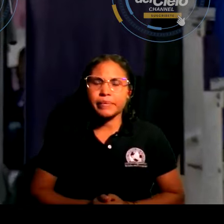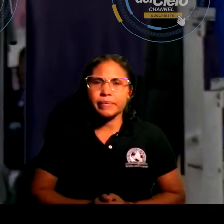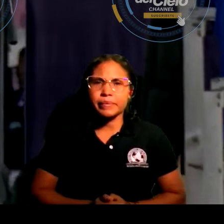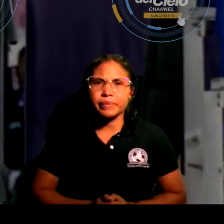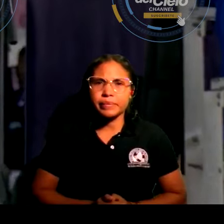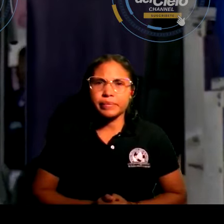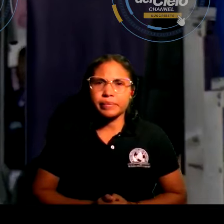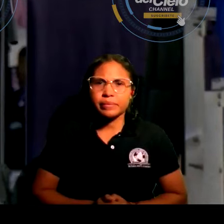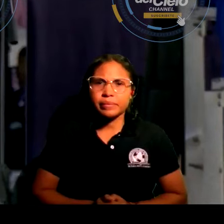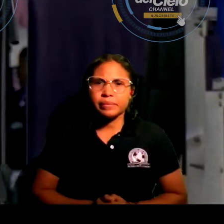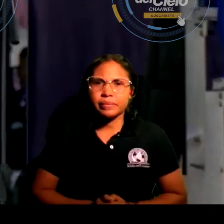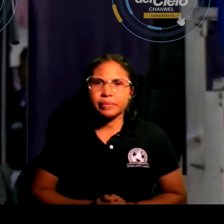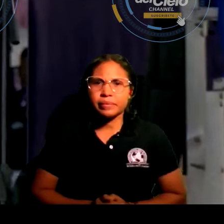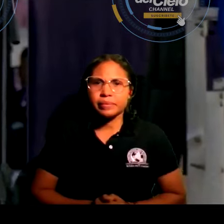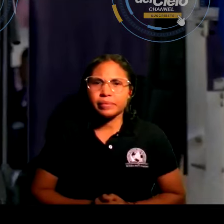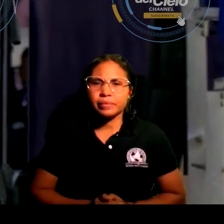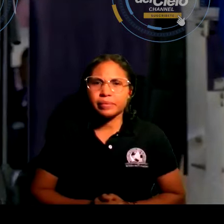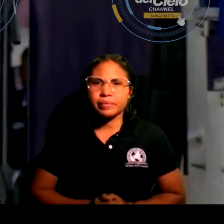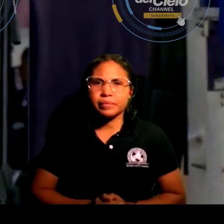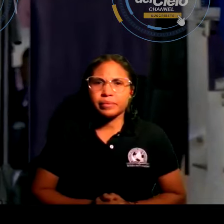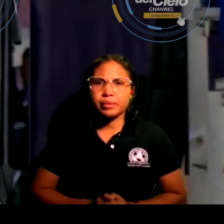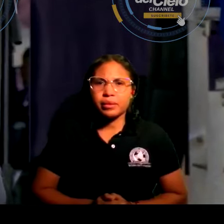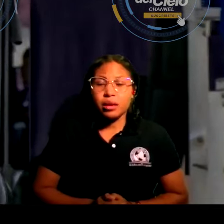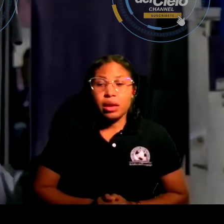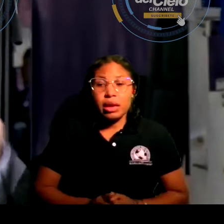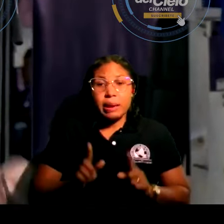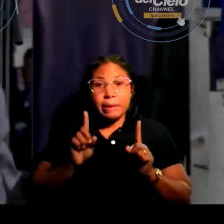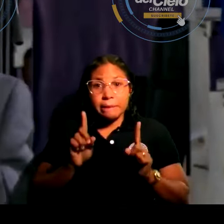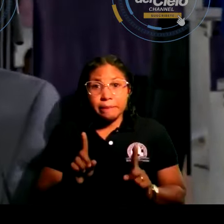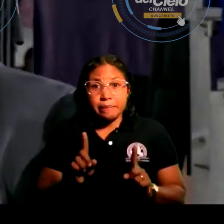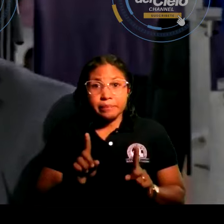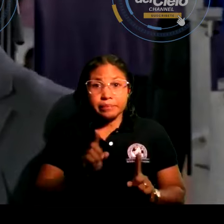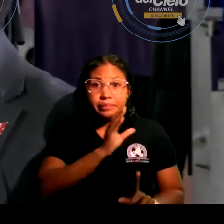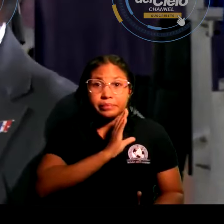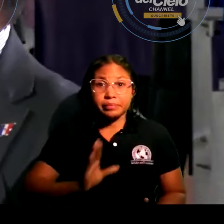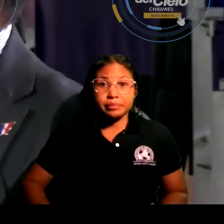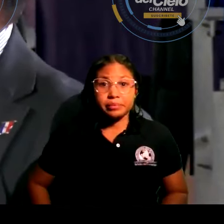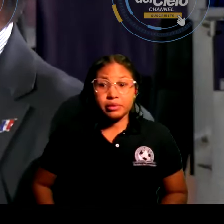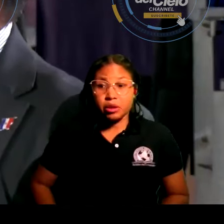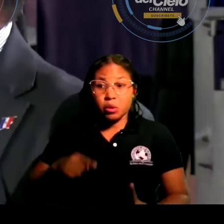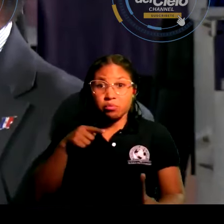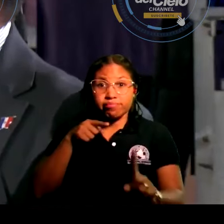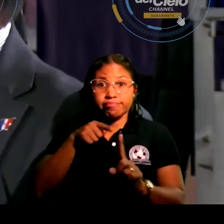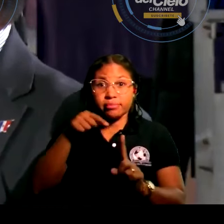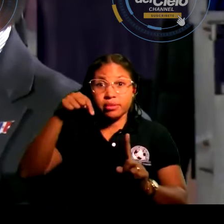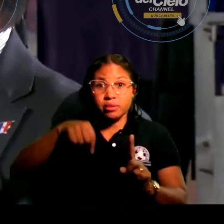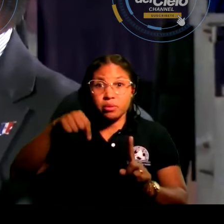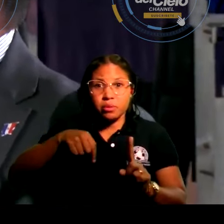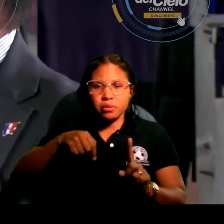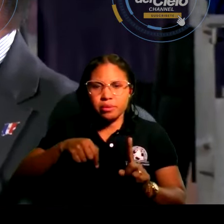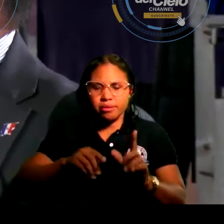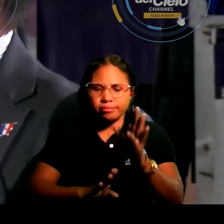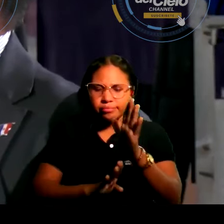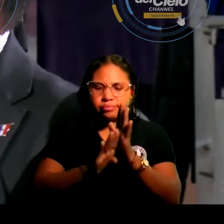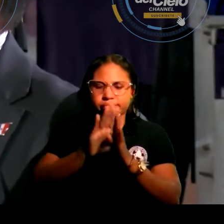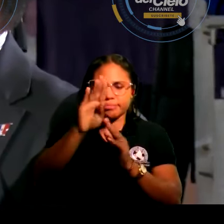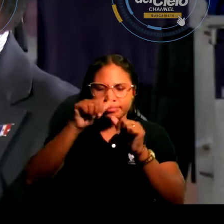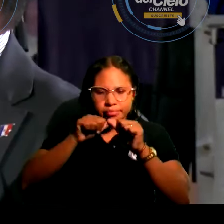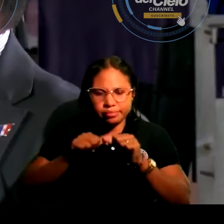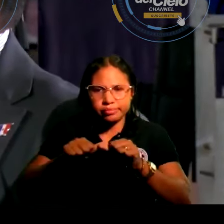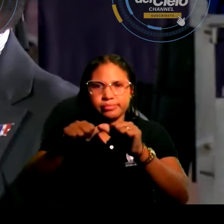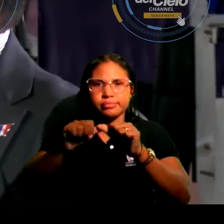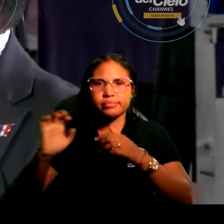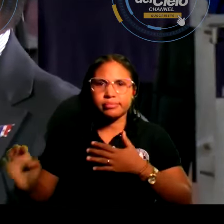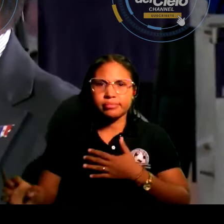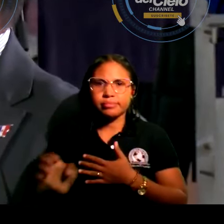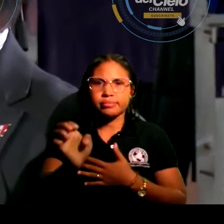El desafío para el creyente de hoy es perseverar en este evangelio. Hermano, no te